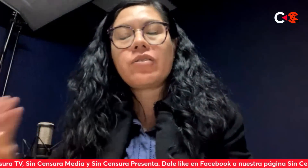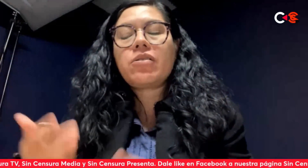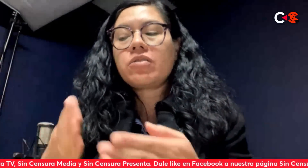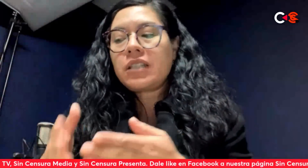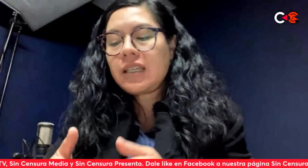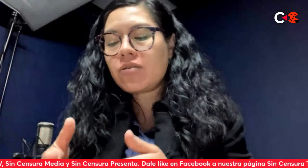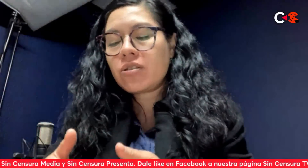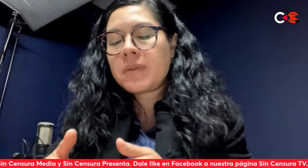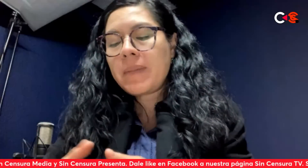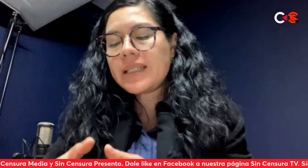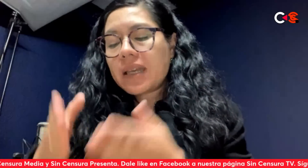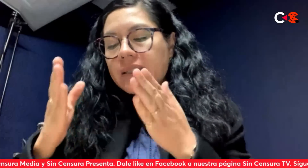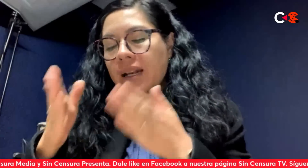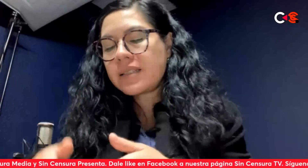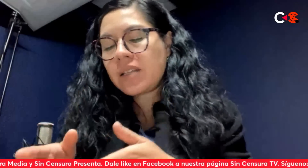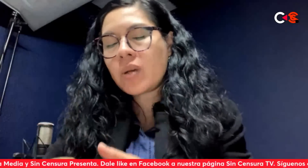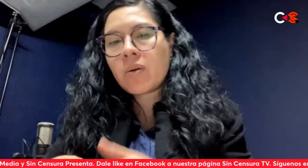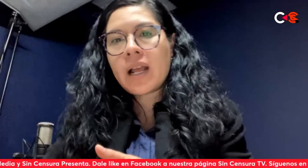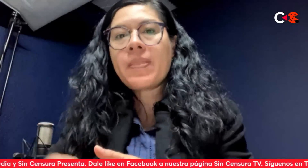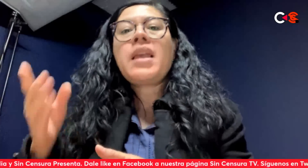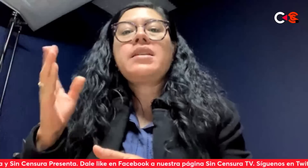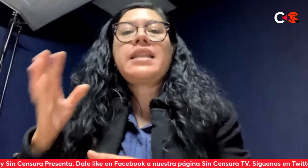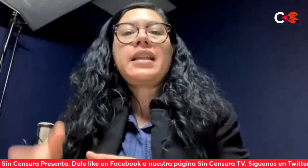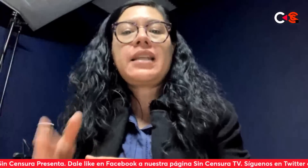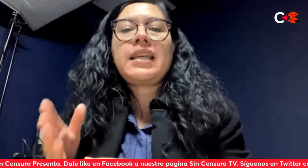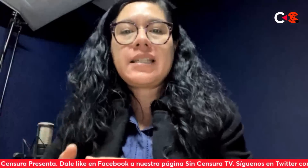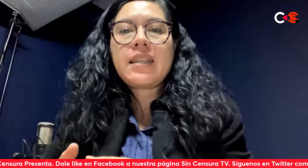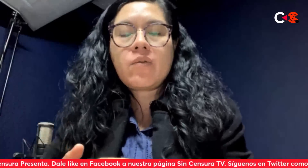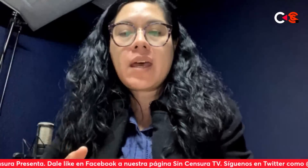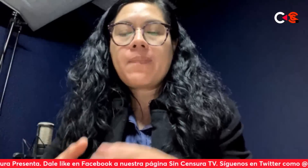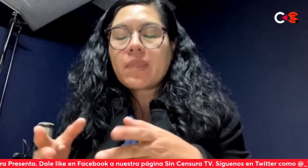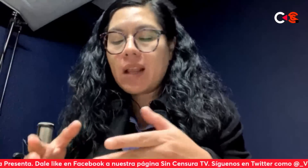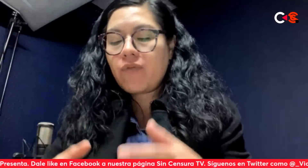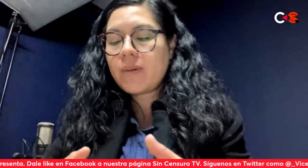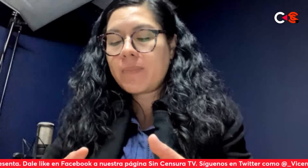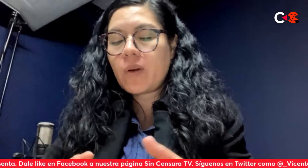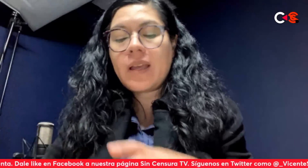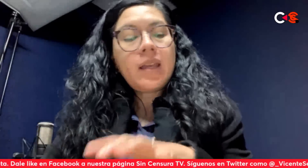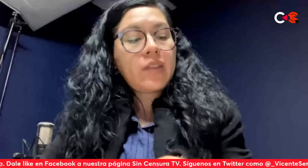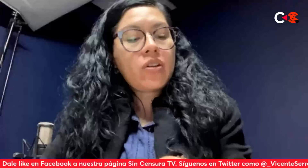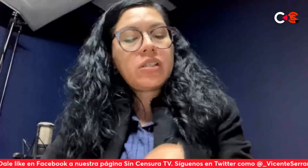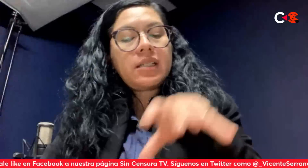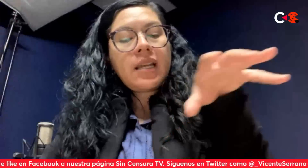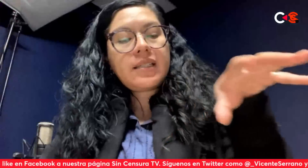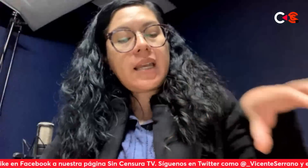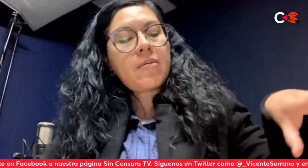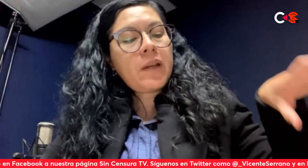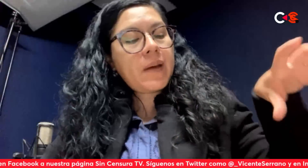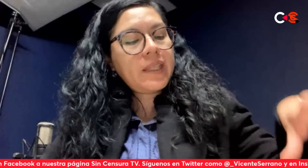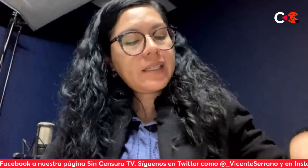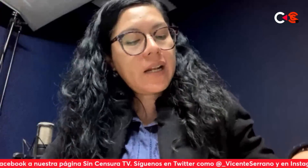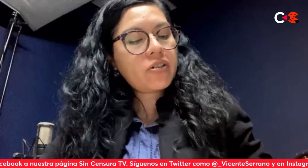pagando. Entonces los niños, los bebés que están naciendo ahora, ya tienen esa deuda del FOBAPROA. Entonces,